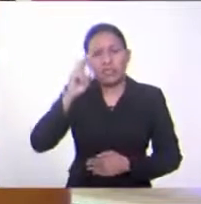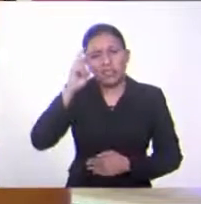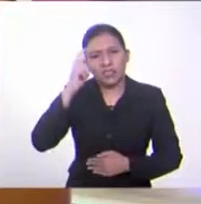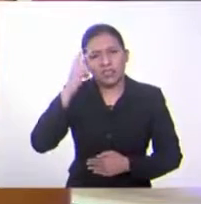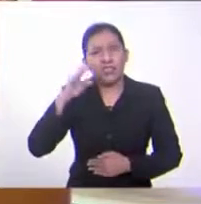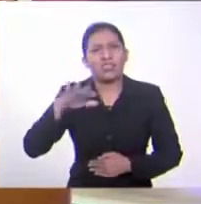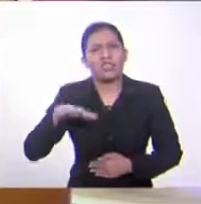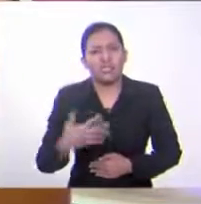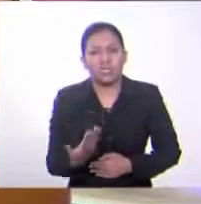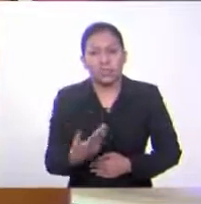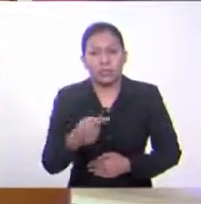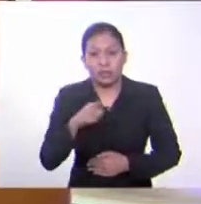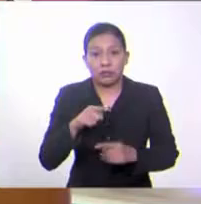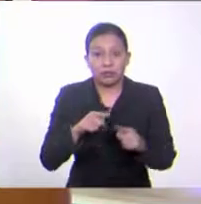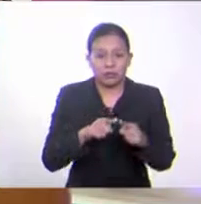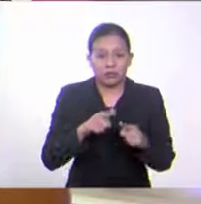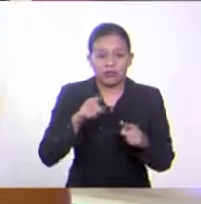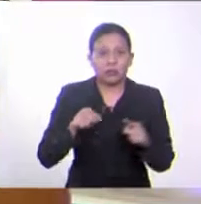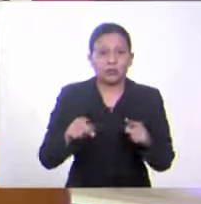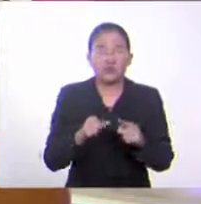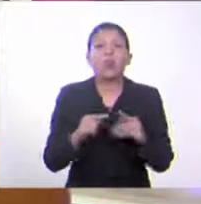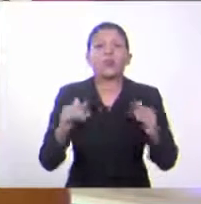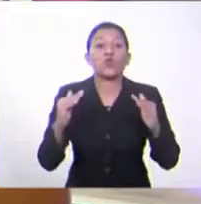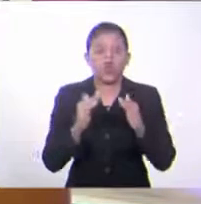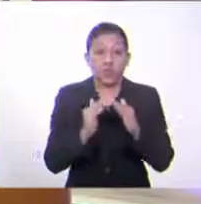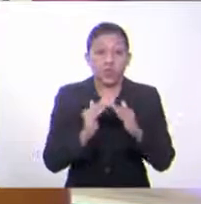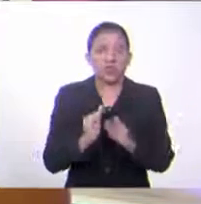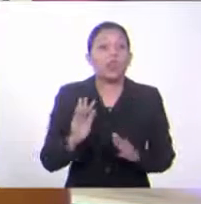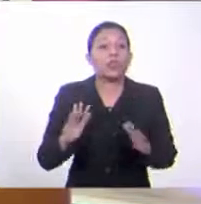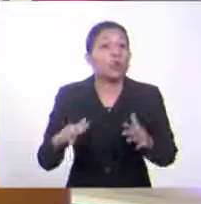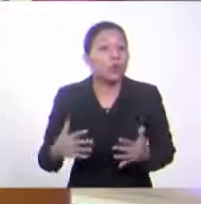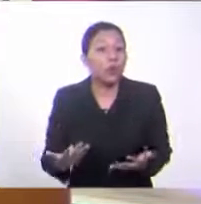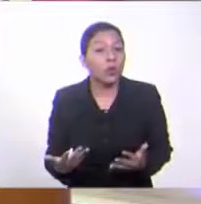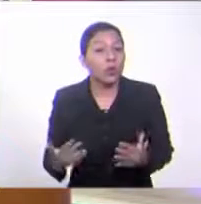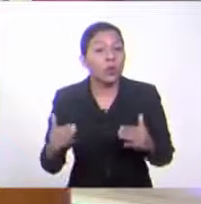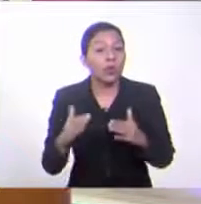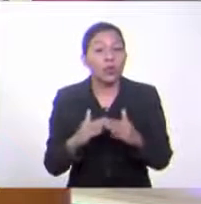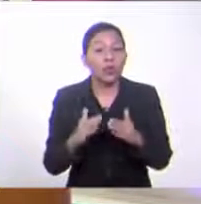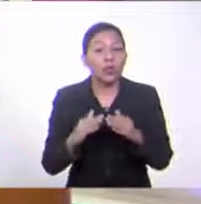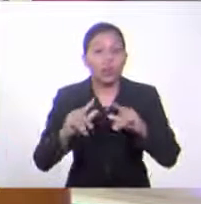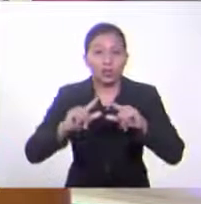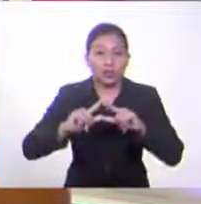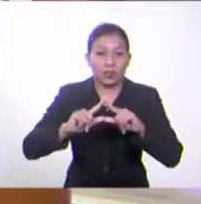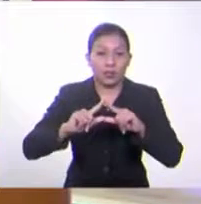este triángulo va a ser congruente ¿con quién? Con el triángulo